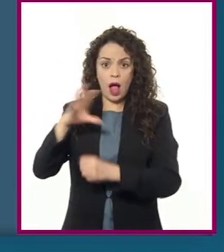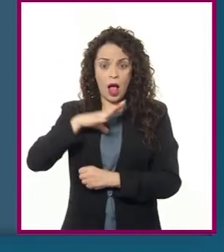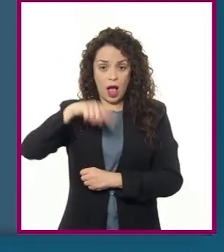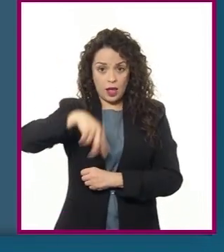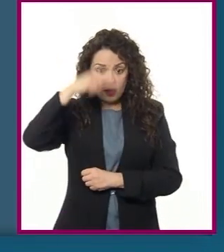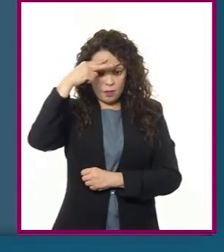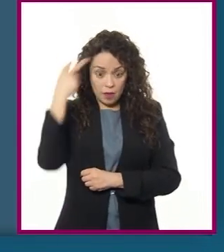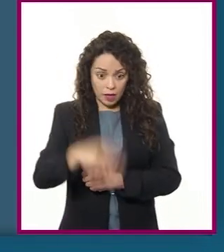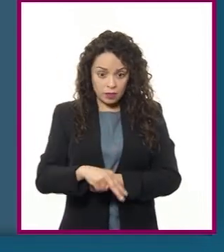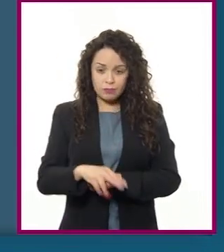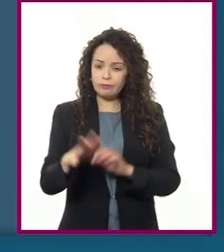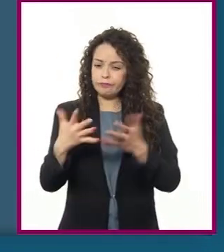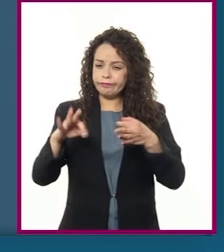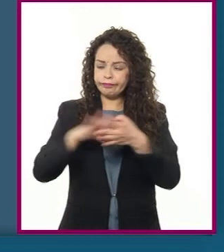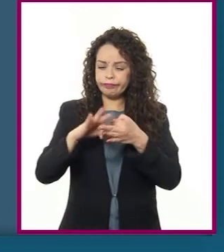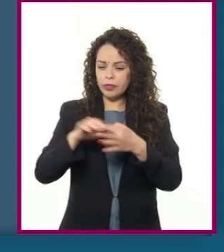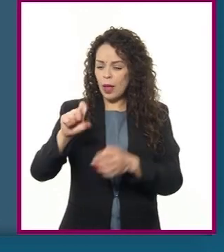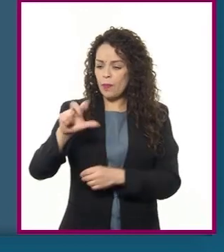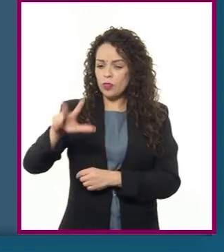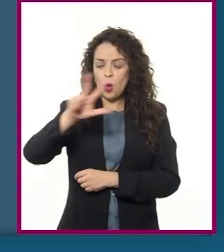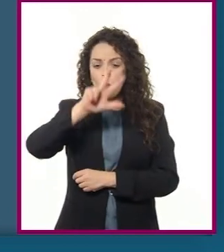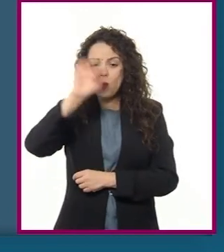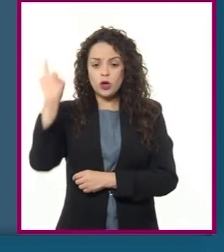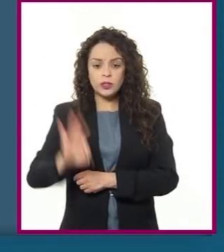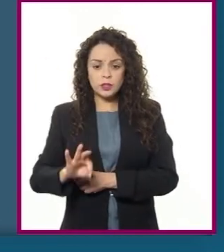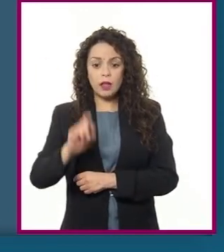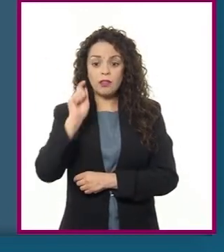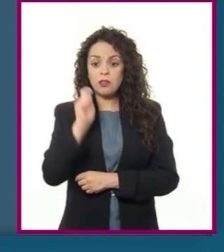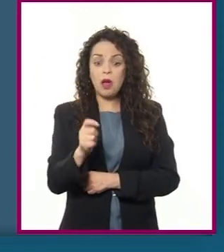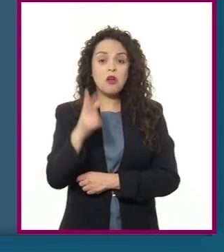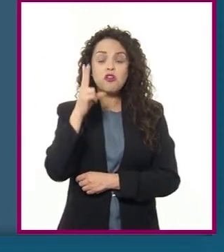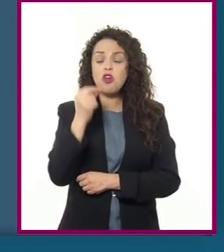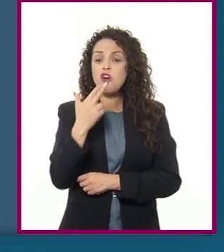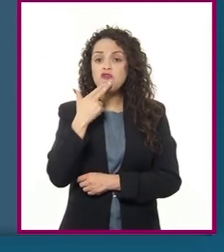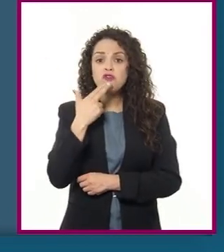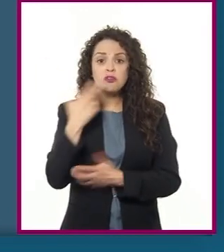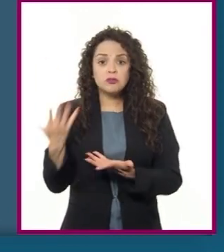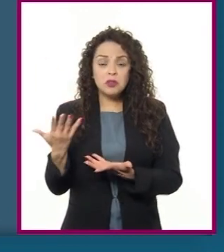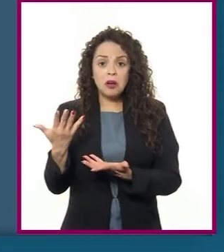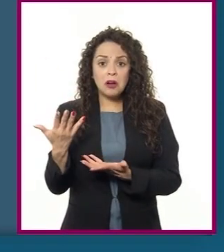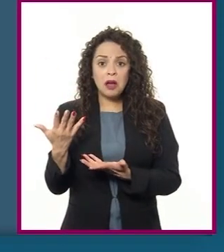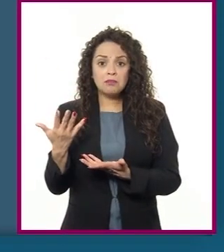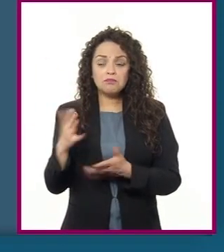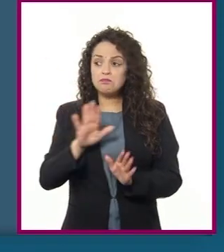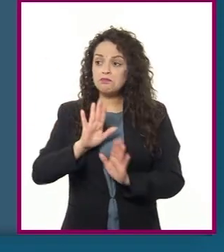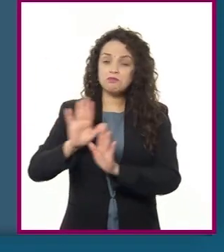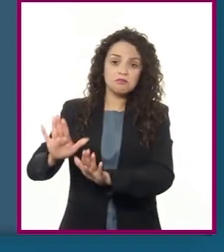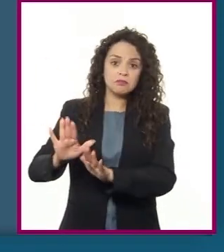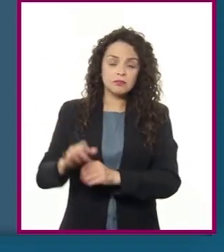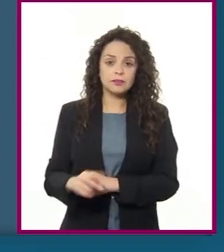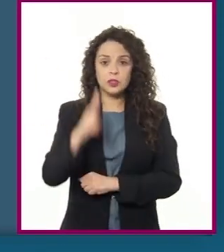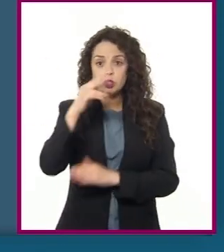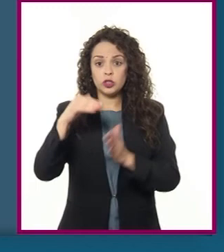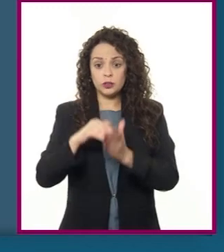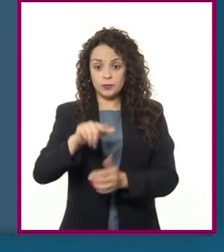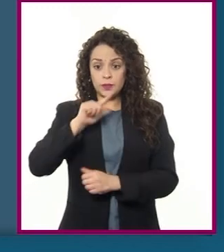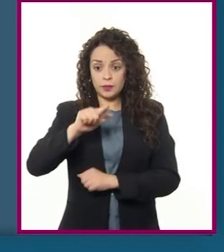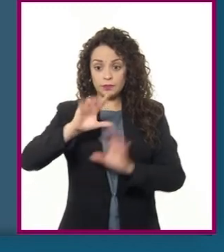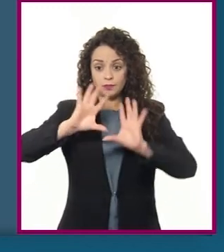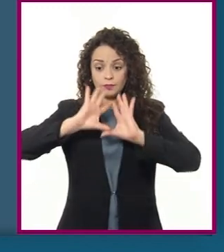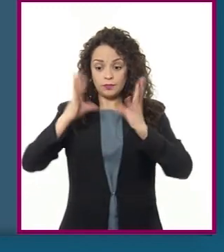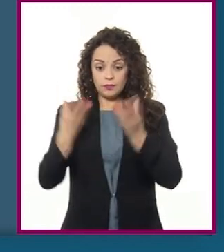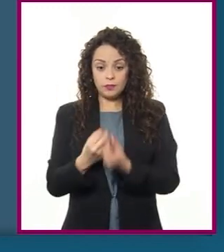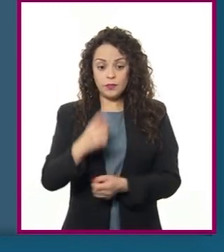país, alrededor del 28% estaban fuera de operación o dadas de baja. En 2017, del total de